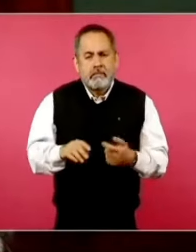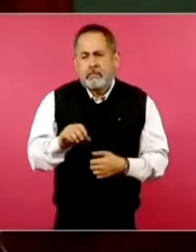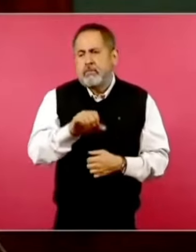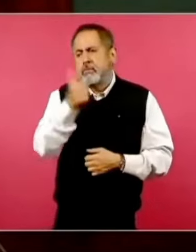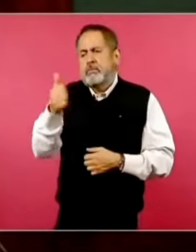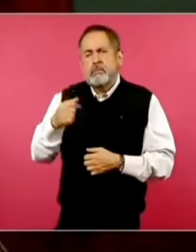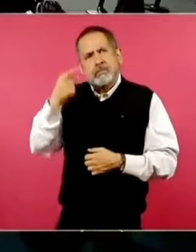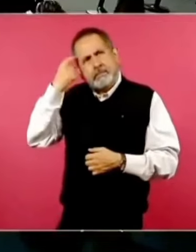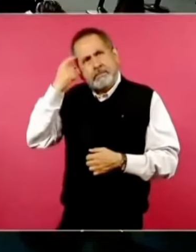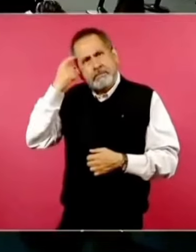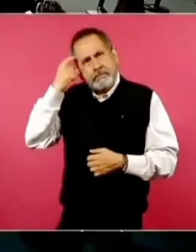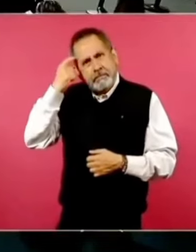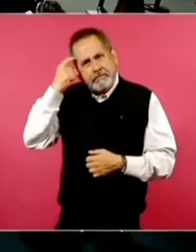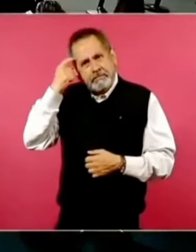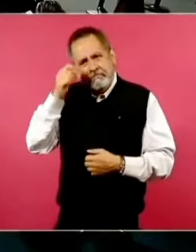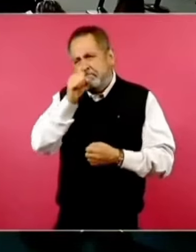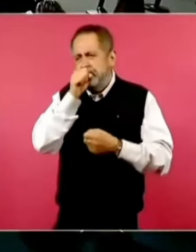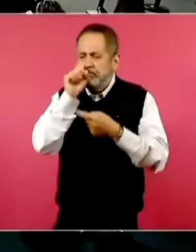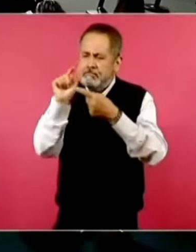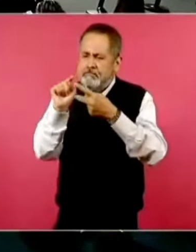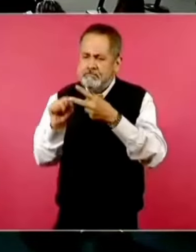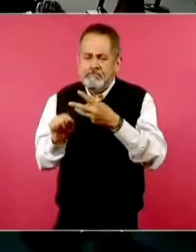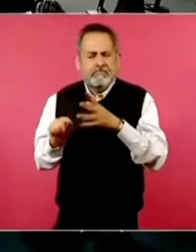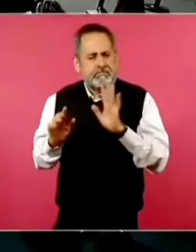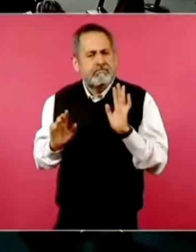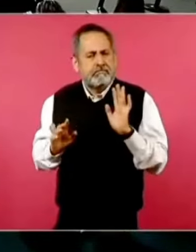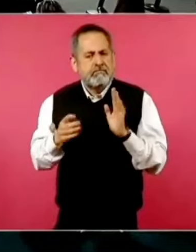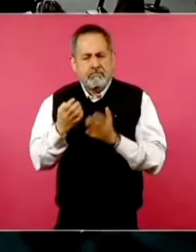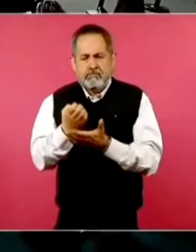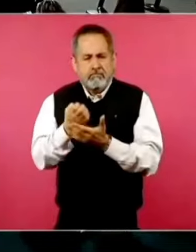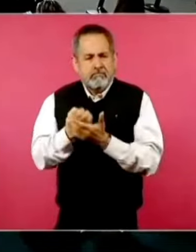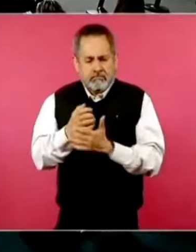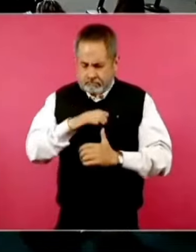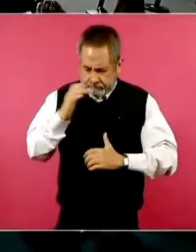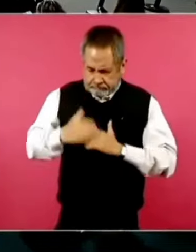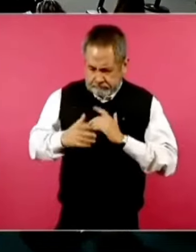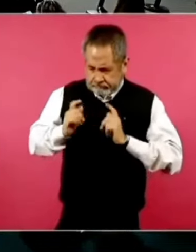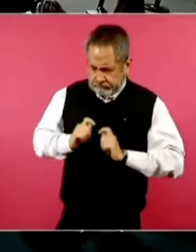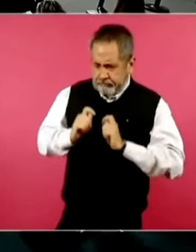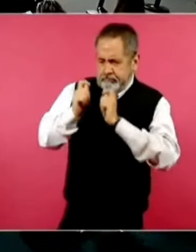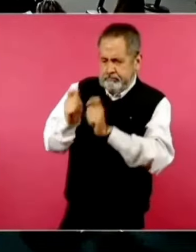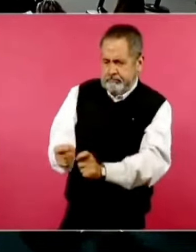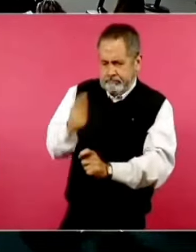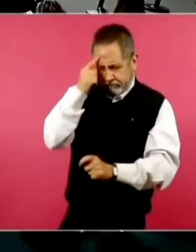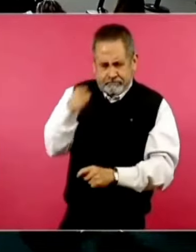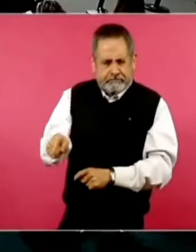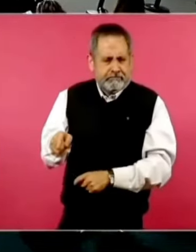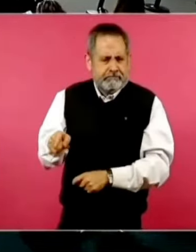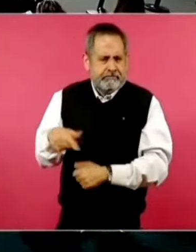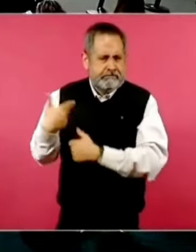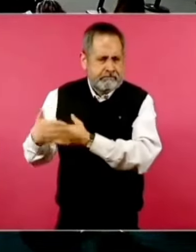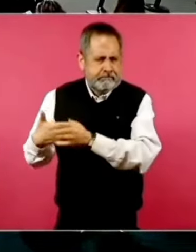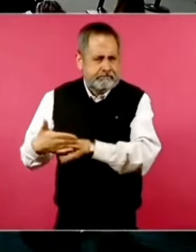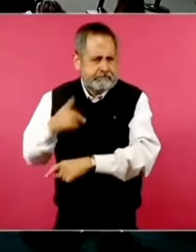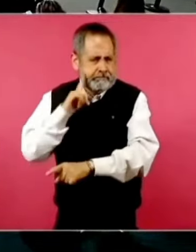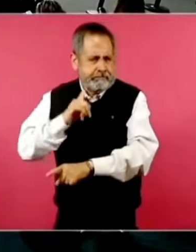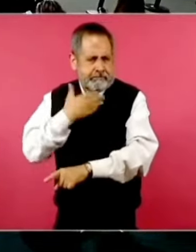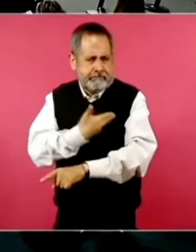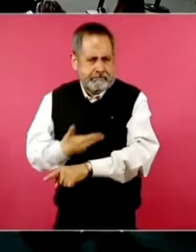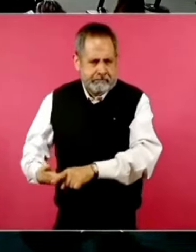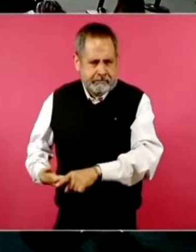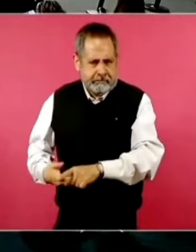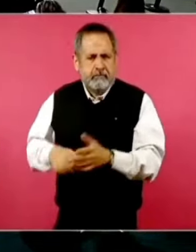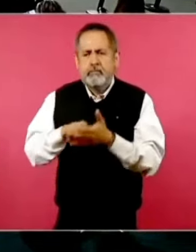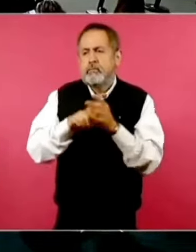indicadores usted considera claves del legado económico que le va a dejar a su sucesora? En particular, creo que hemos visto con mucha atención la reducción de